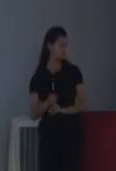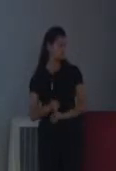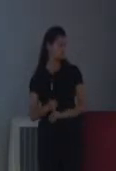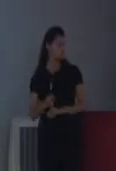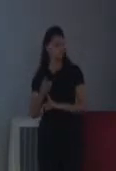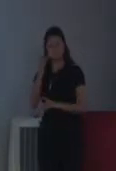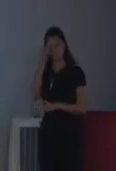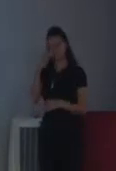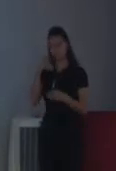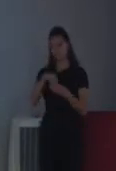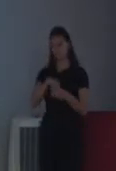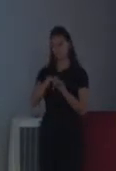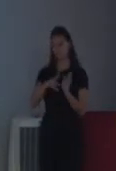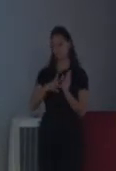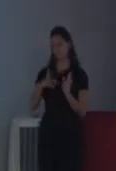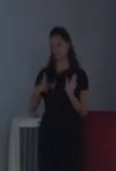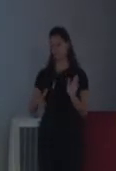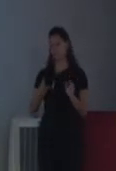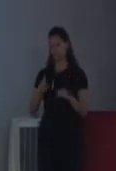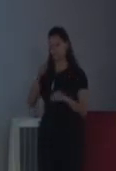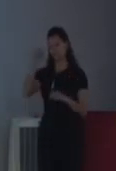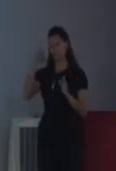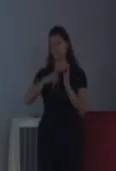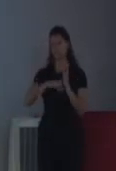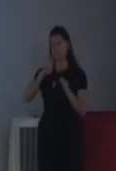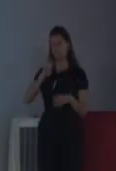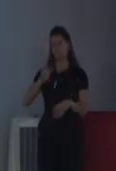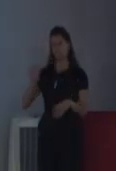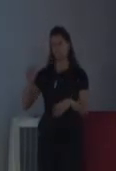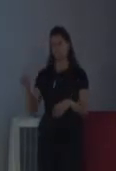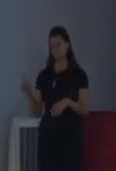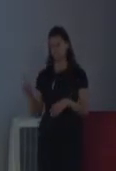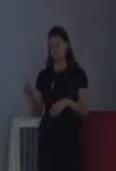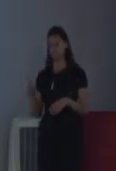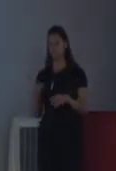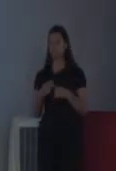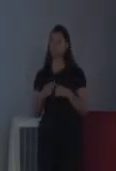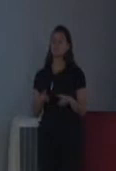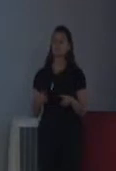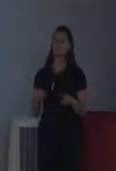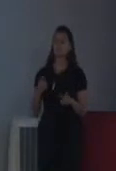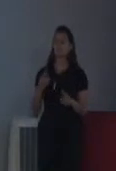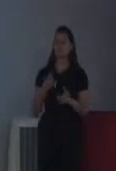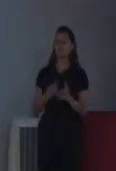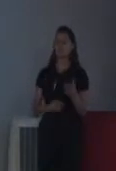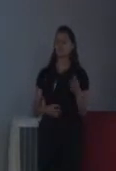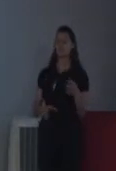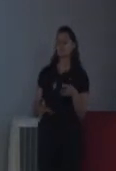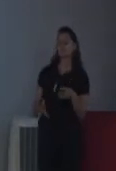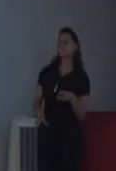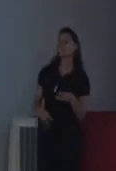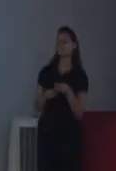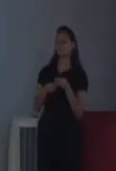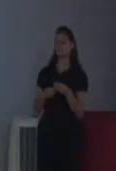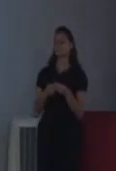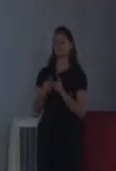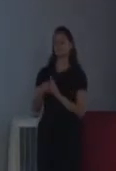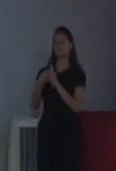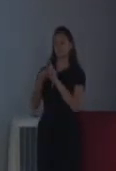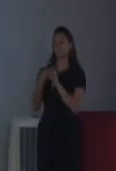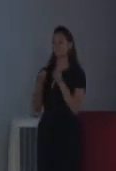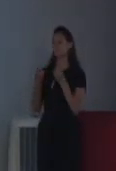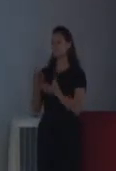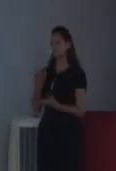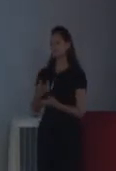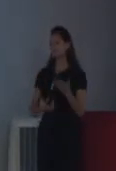obteníamos, porque lo tenemos dentro de la Constitución Política de 1991. Pero ¿qué es el valor agregado que se le está